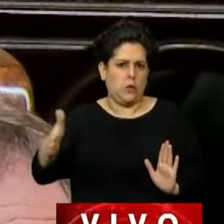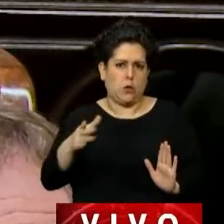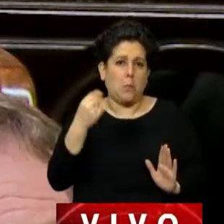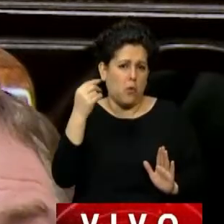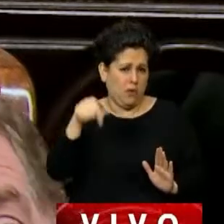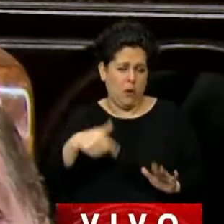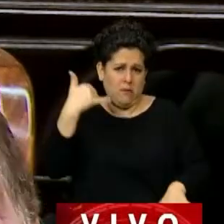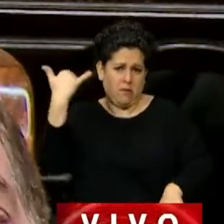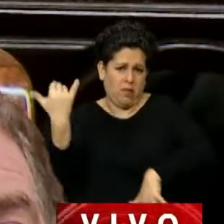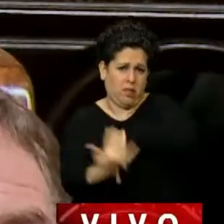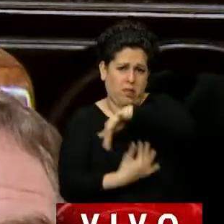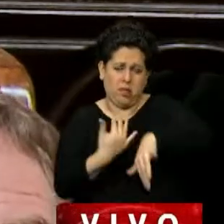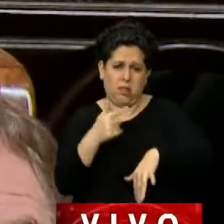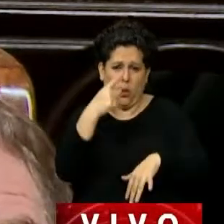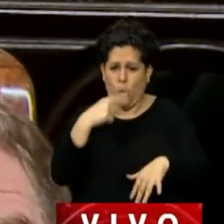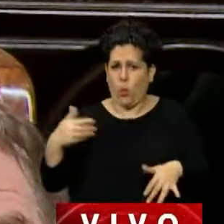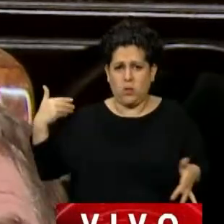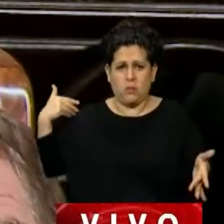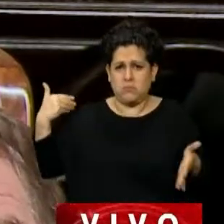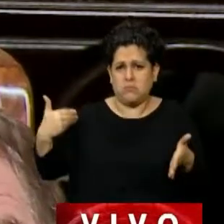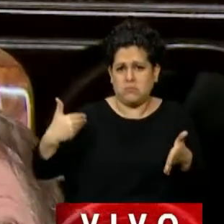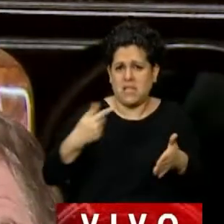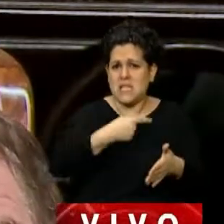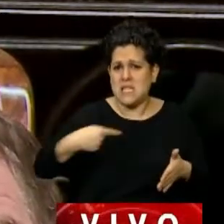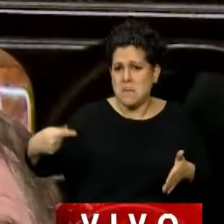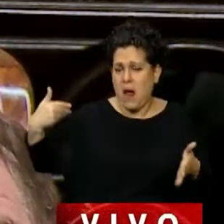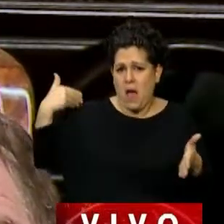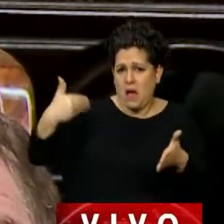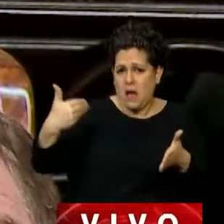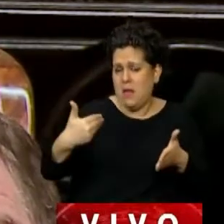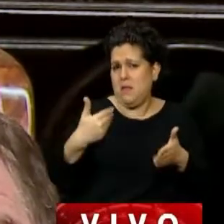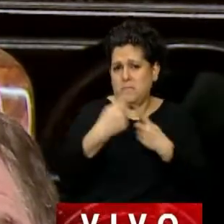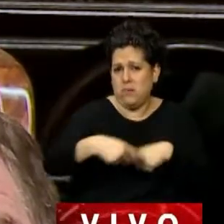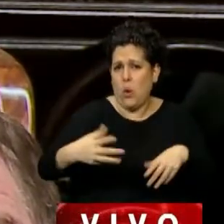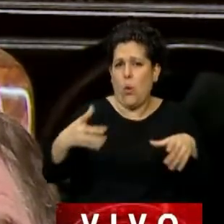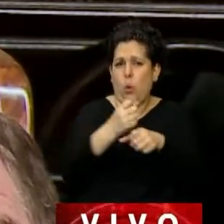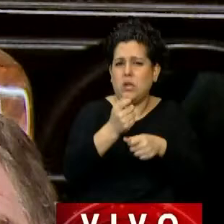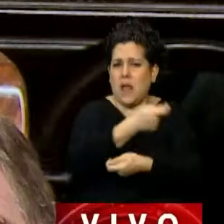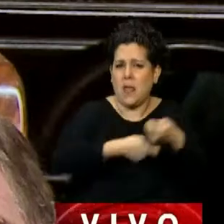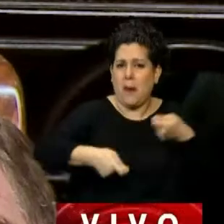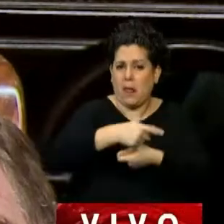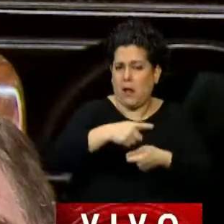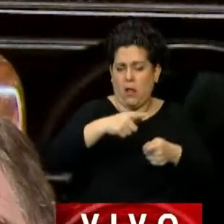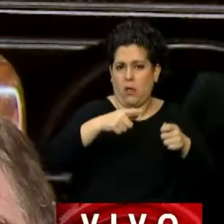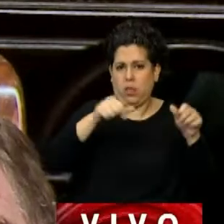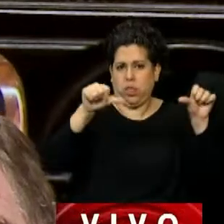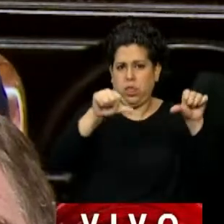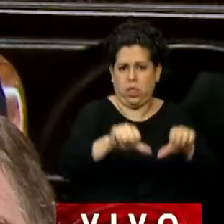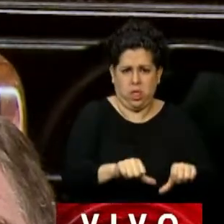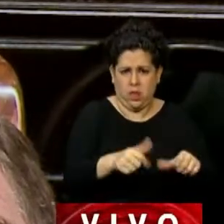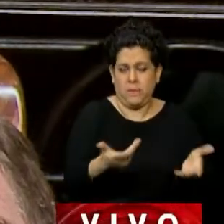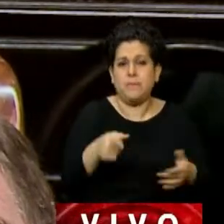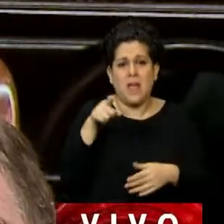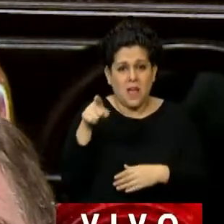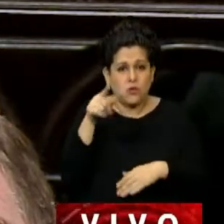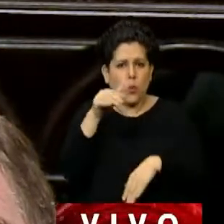descalabro que se ha generado en las últimas semanas en el mercado argentino. Pero tengamos claro que esta herencia de Guzmán